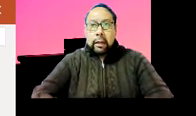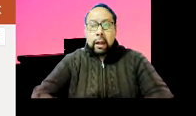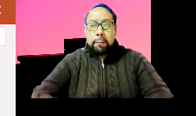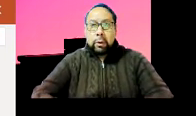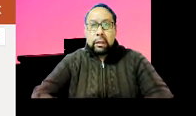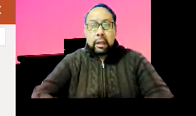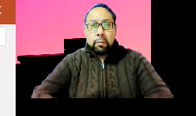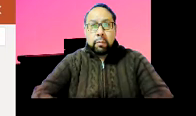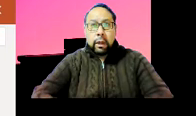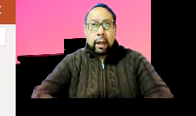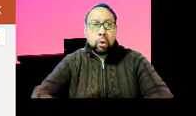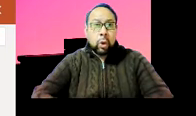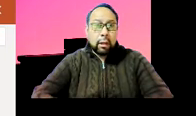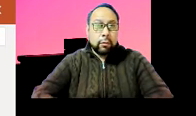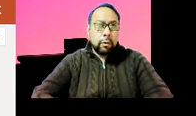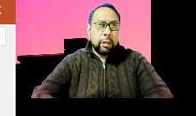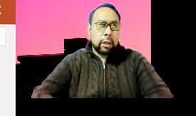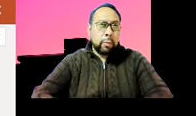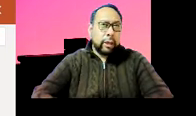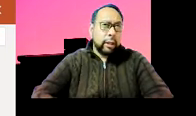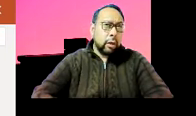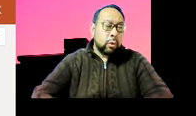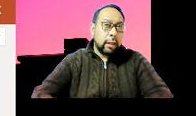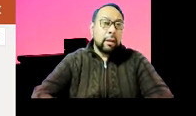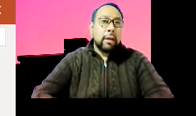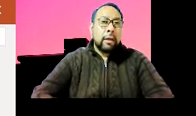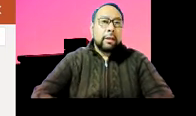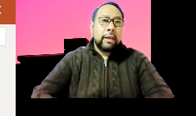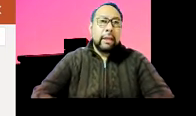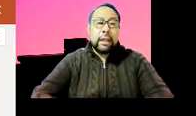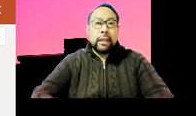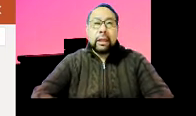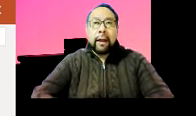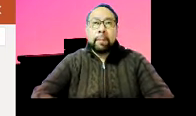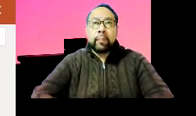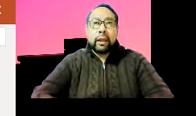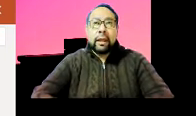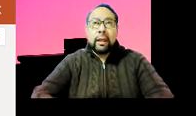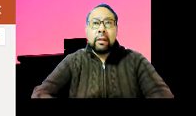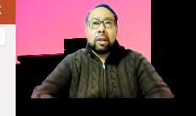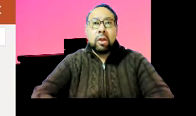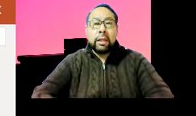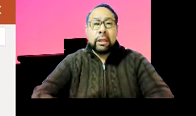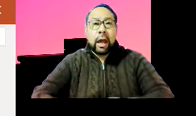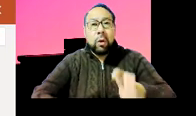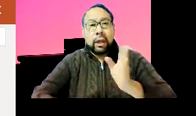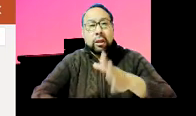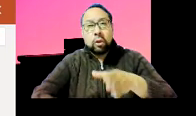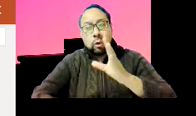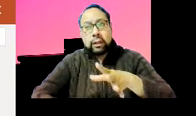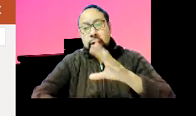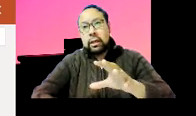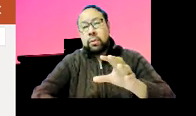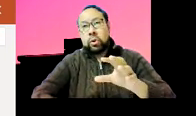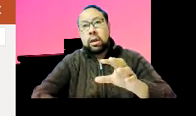ya en la publicidad actual, no voy a decir tanto poder de actual, se intenta no mentir, aunque